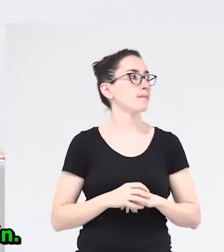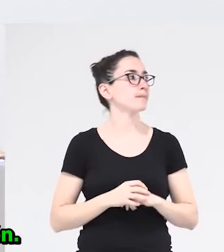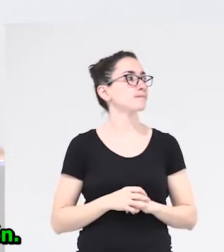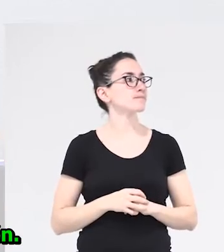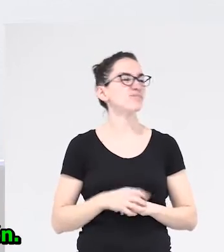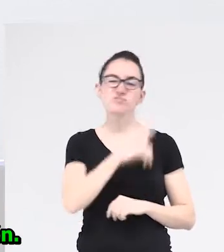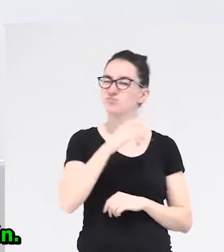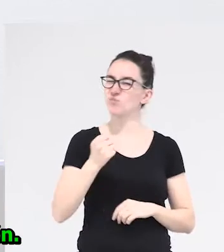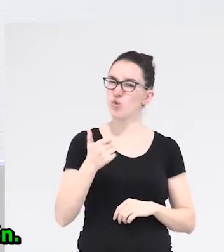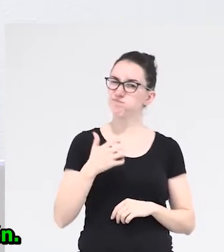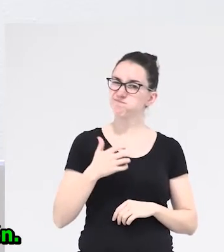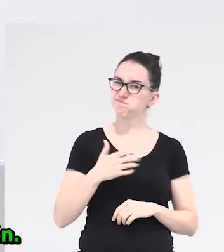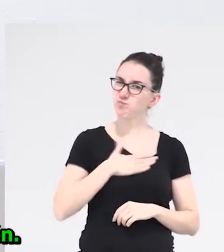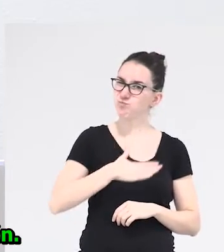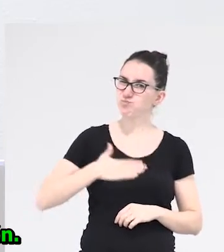se pasa así solo